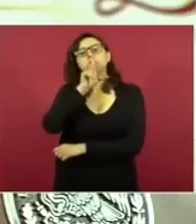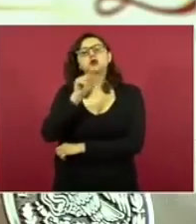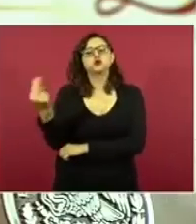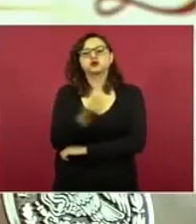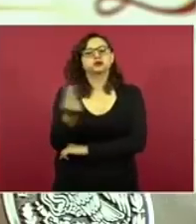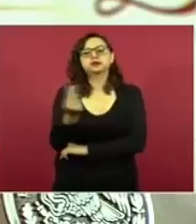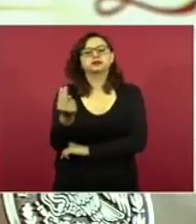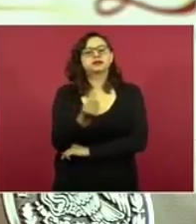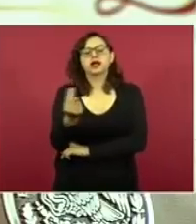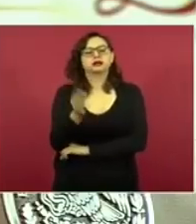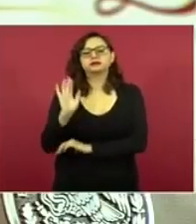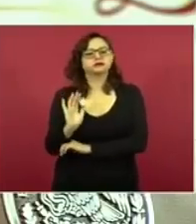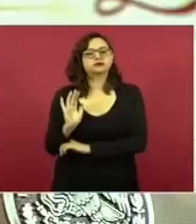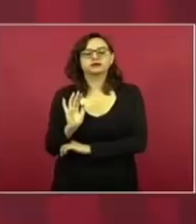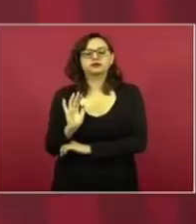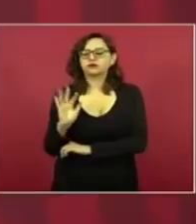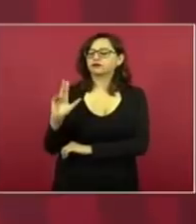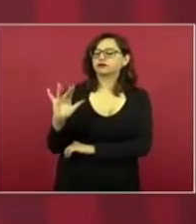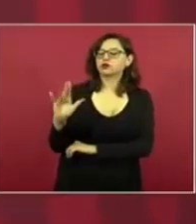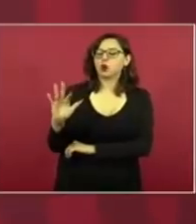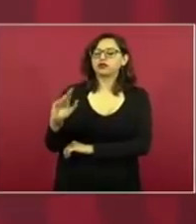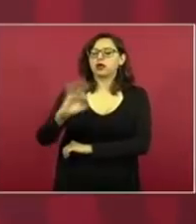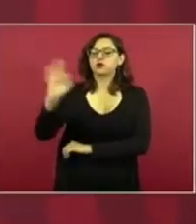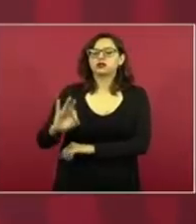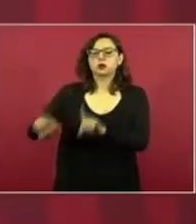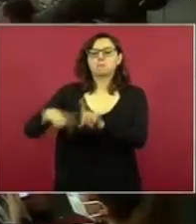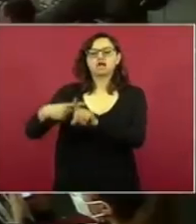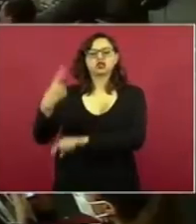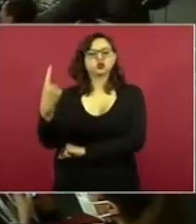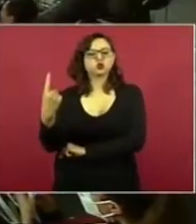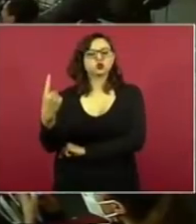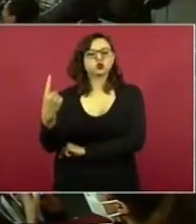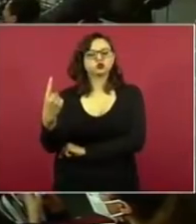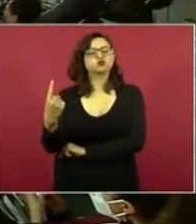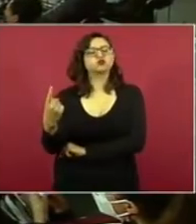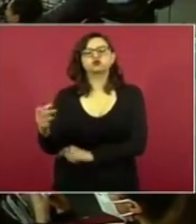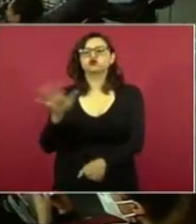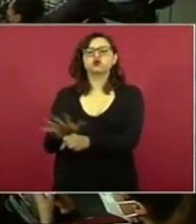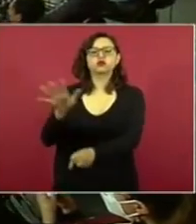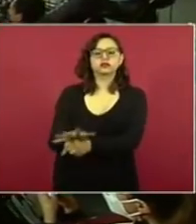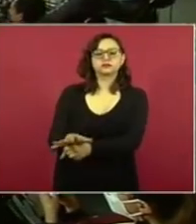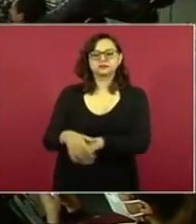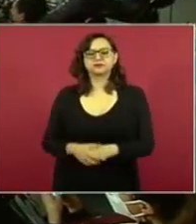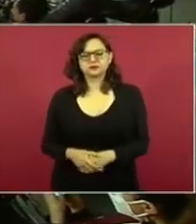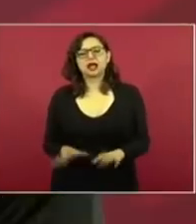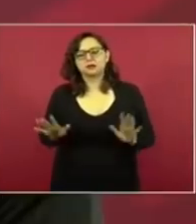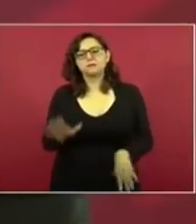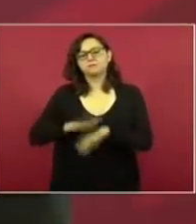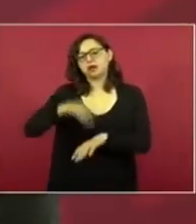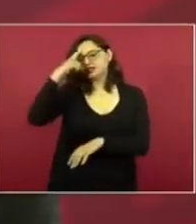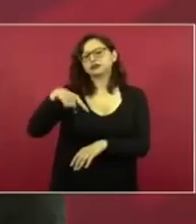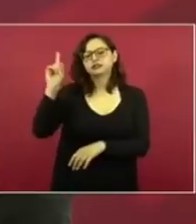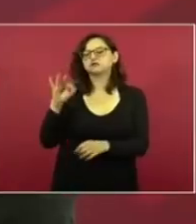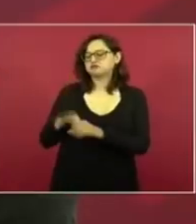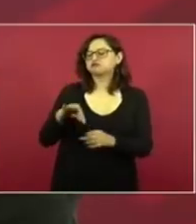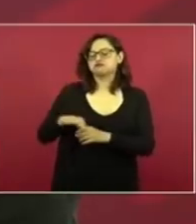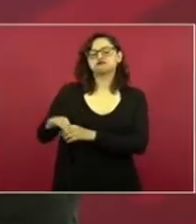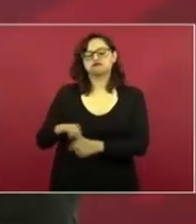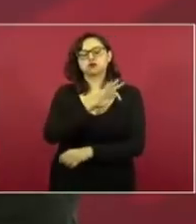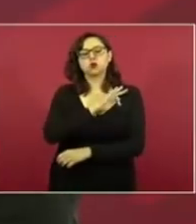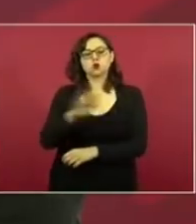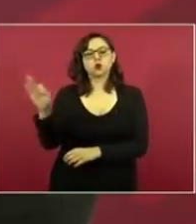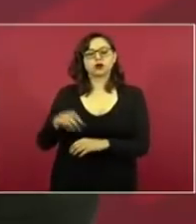Es con mayoría simple, la mitad más uno, y yo estoy seguro que eso se va a lograr.